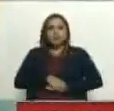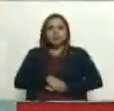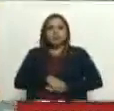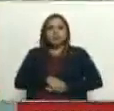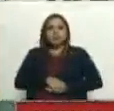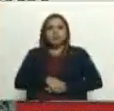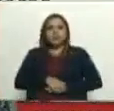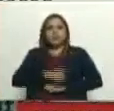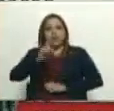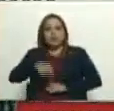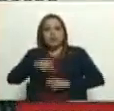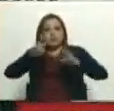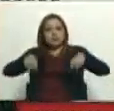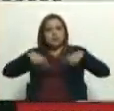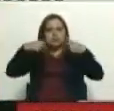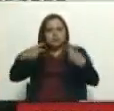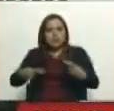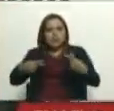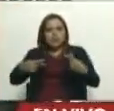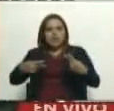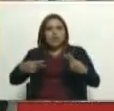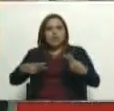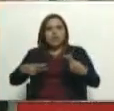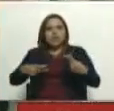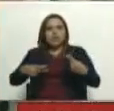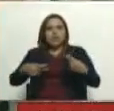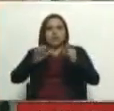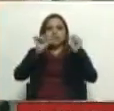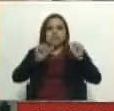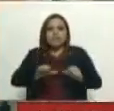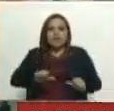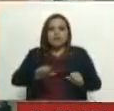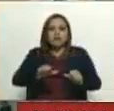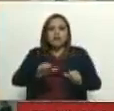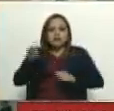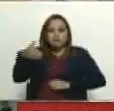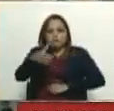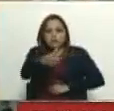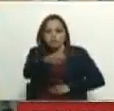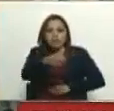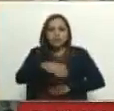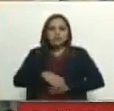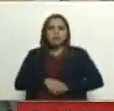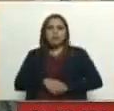con la restauración de los ecosistemas lacustres, por ejemplo,